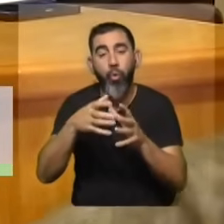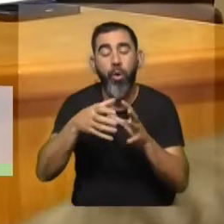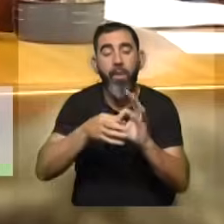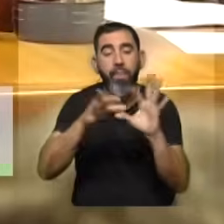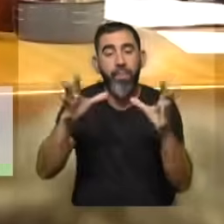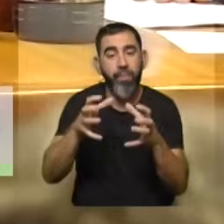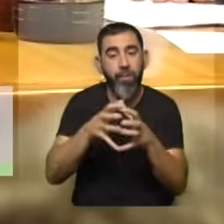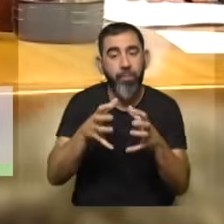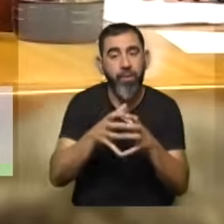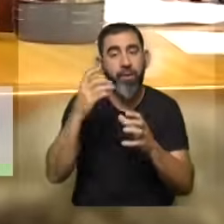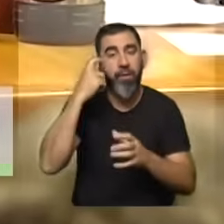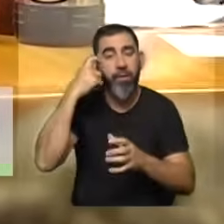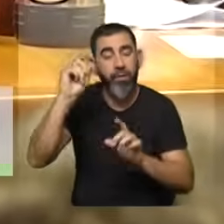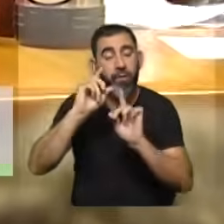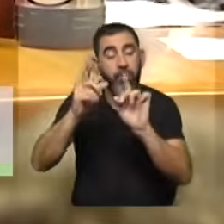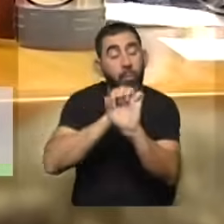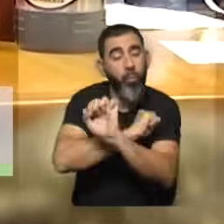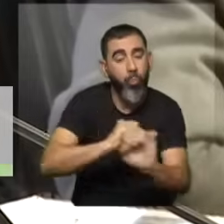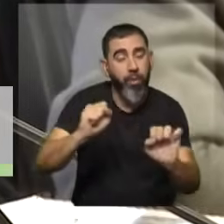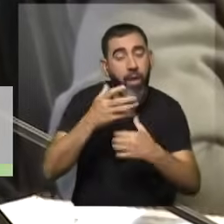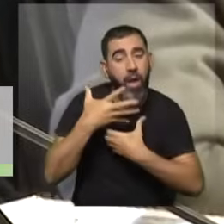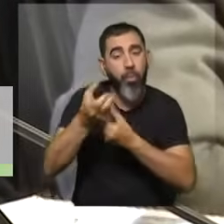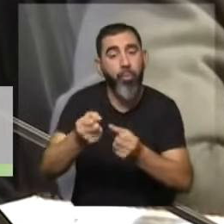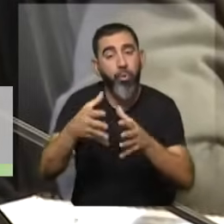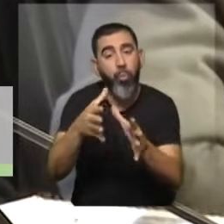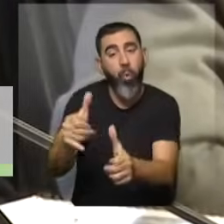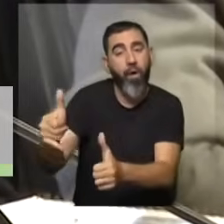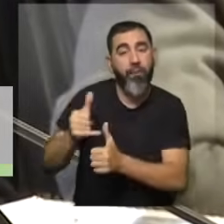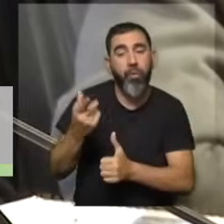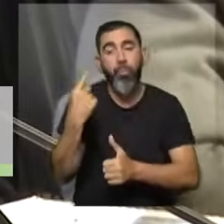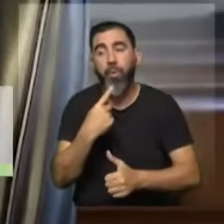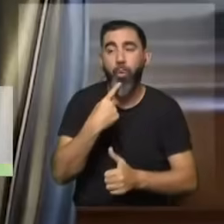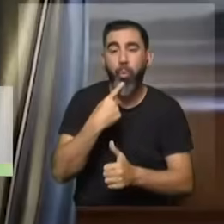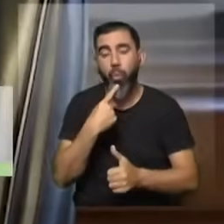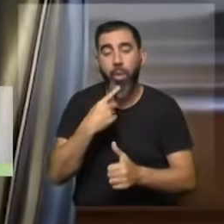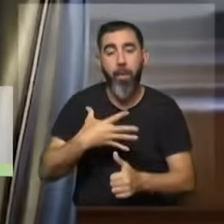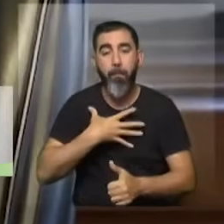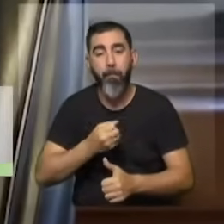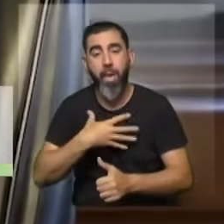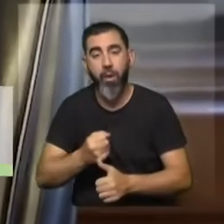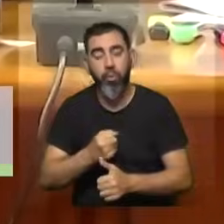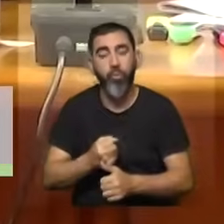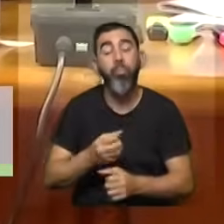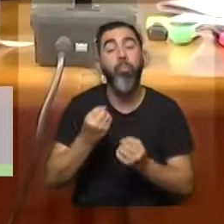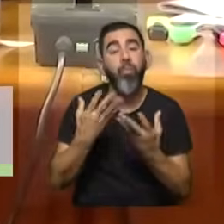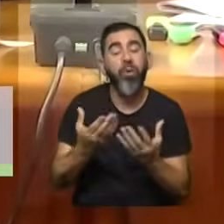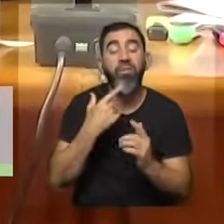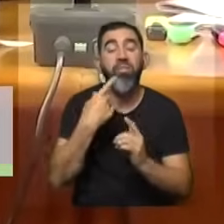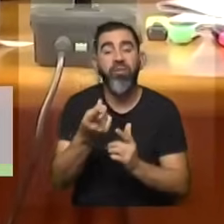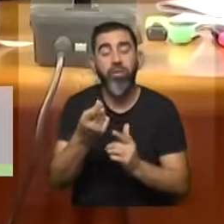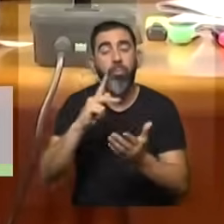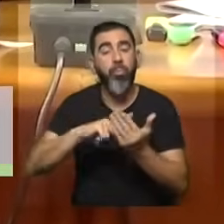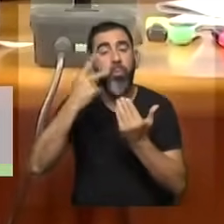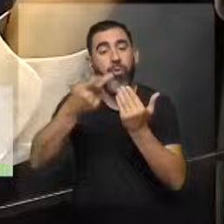independiente la iniciativa también Podría tener el respaldo de Cabildo abierto pero es cuestionada desde filas del partido Nacional donde se considera que el